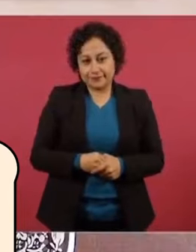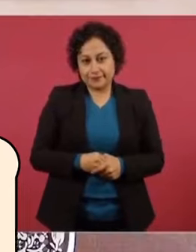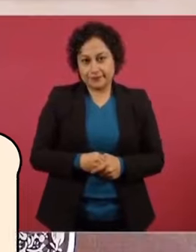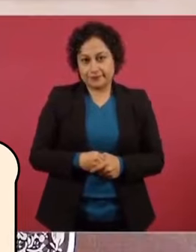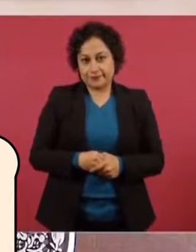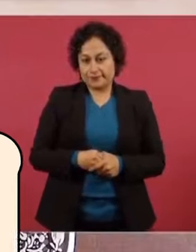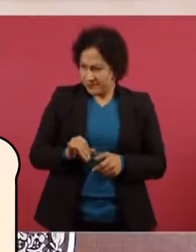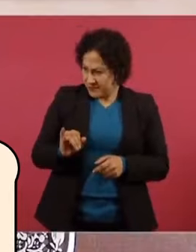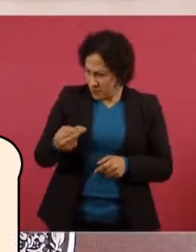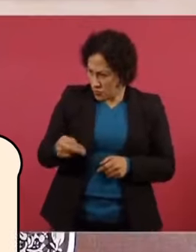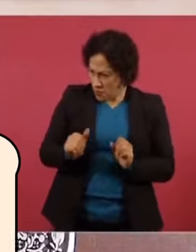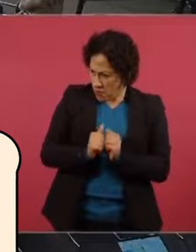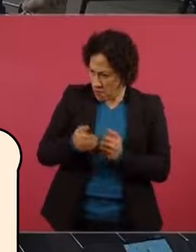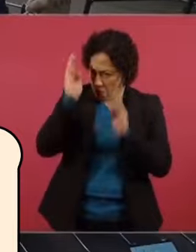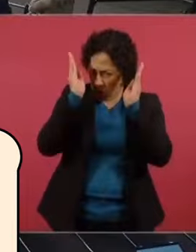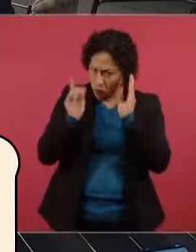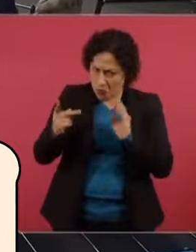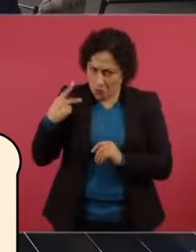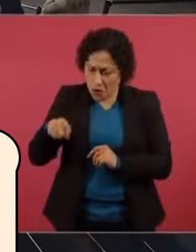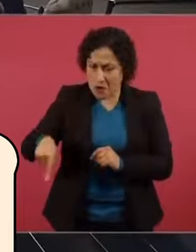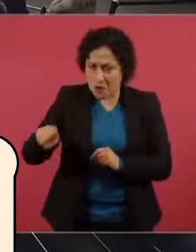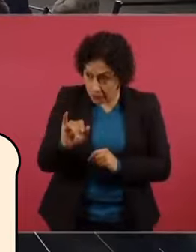Sí es pan de burro, ¿verdad? El de Puebla y de...